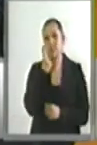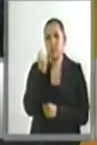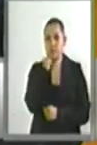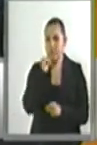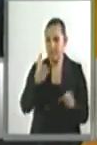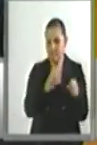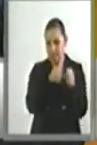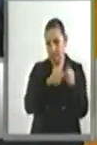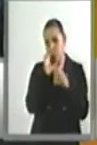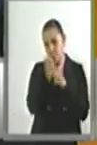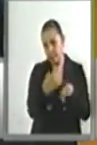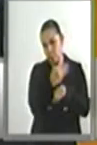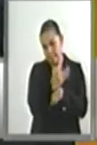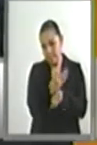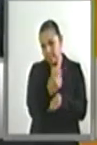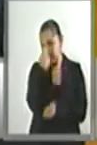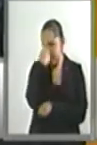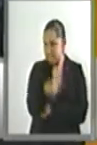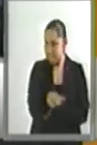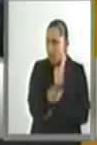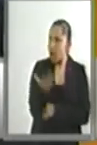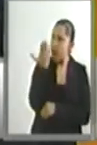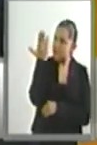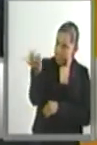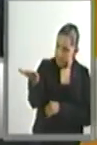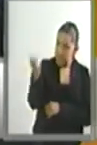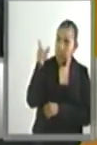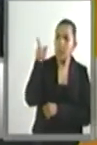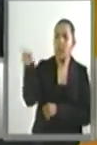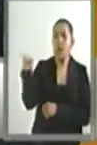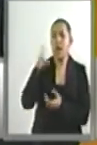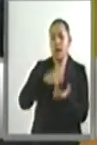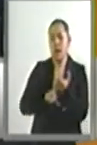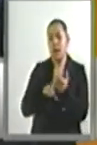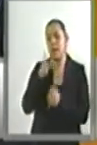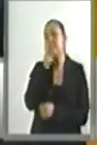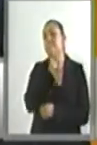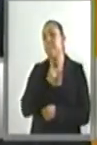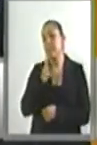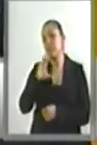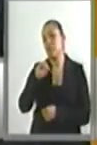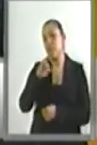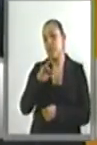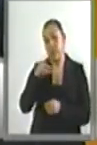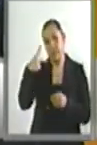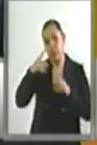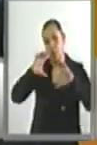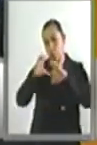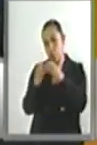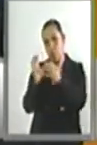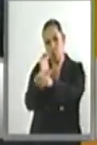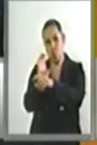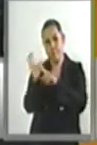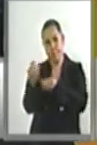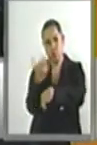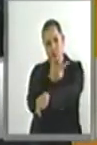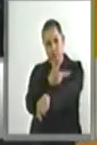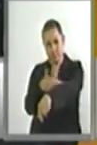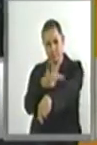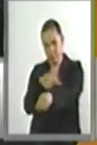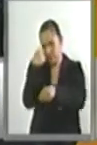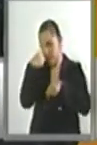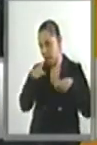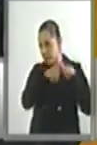informe a Petróleos Mexicanos y a la Comisión Reguladora sobre el monto total de la subasta y la asignación de